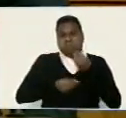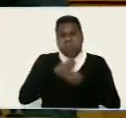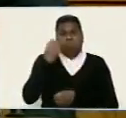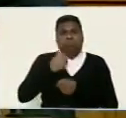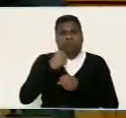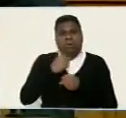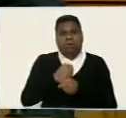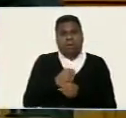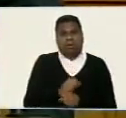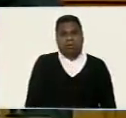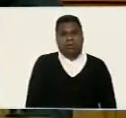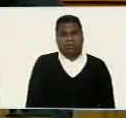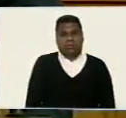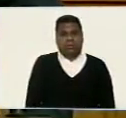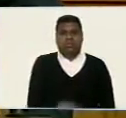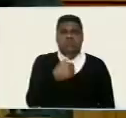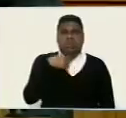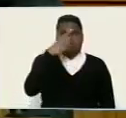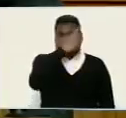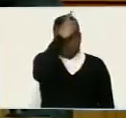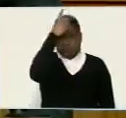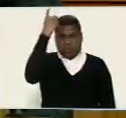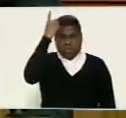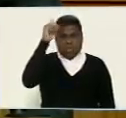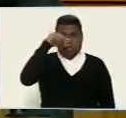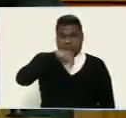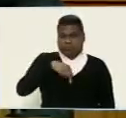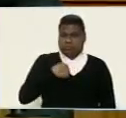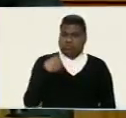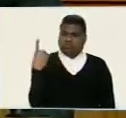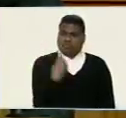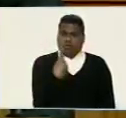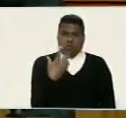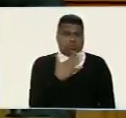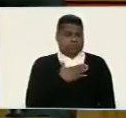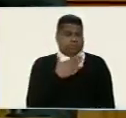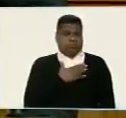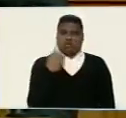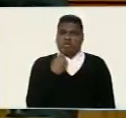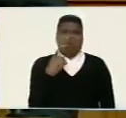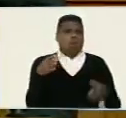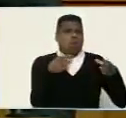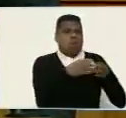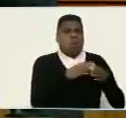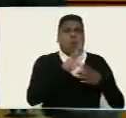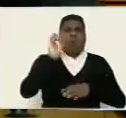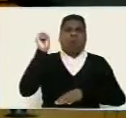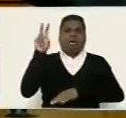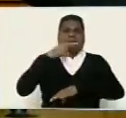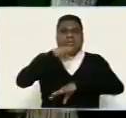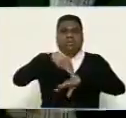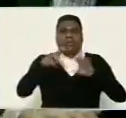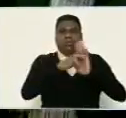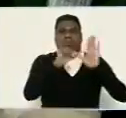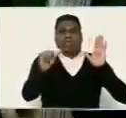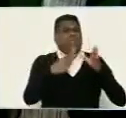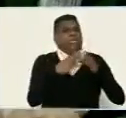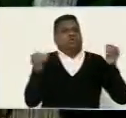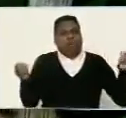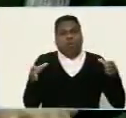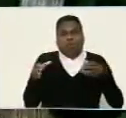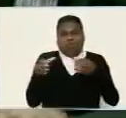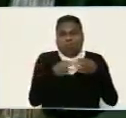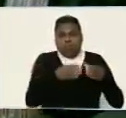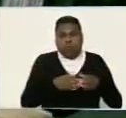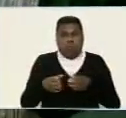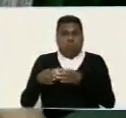será Diosdado Cabello el que ha cumplido, será esta Asamblea Nacional Constituyente. Así como les pido ayuda para